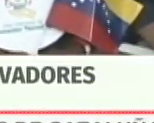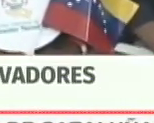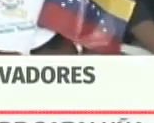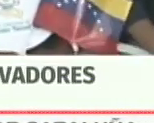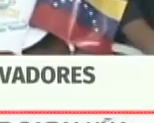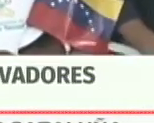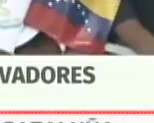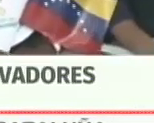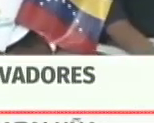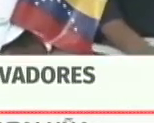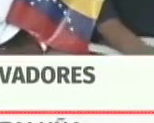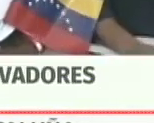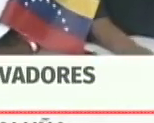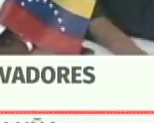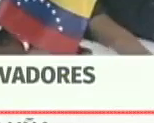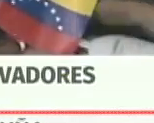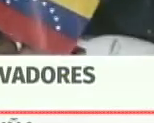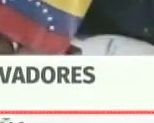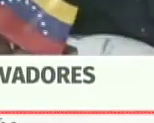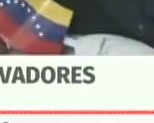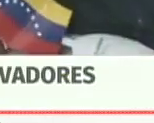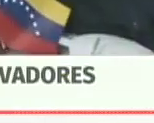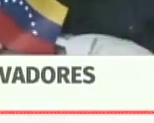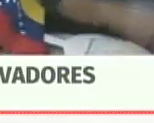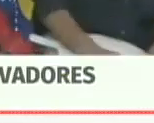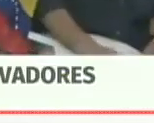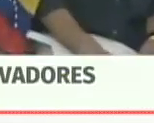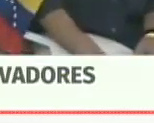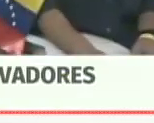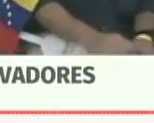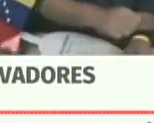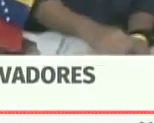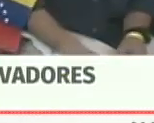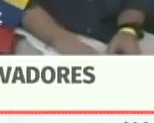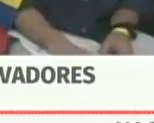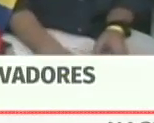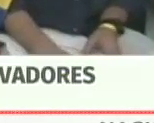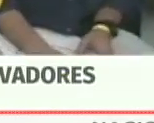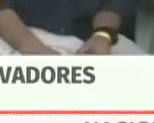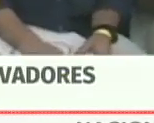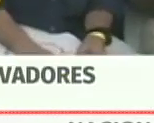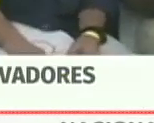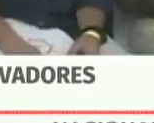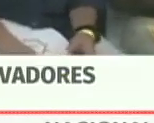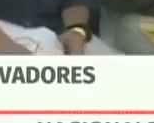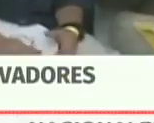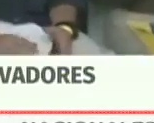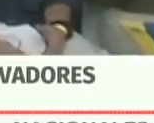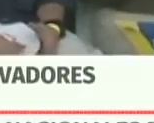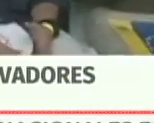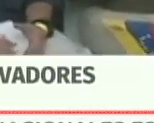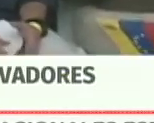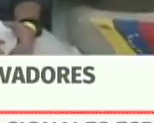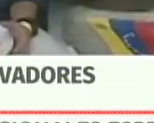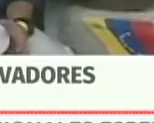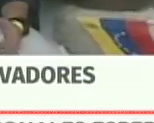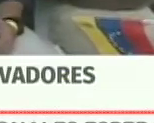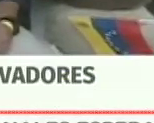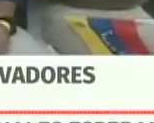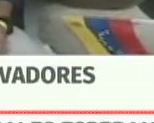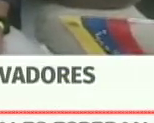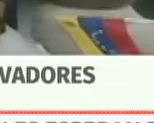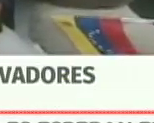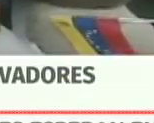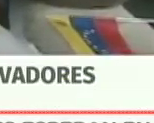la Ciencia y la Tecnología, Gabriela Jiménez, en un trabajo arduo que se ha realizado justamente con este